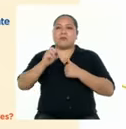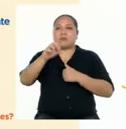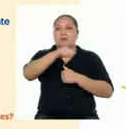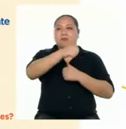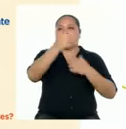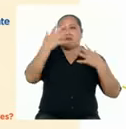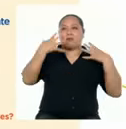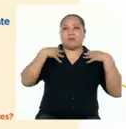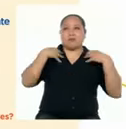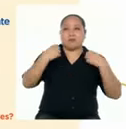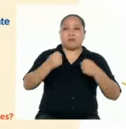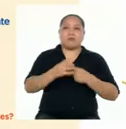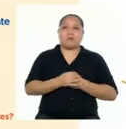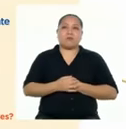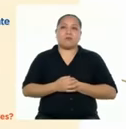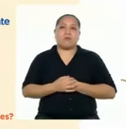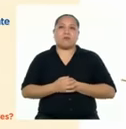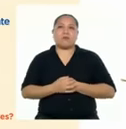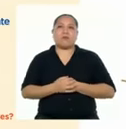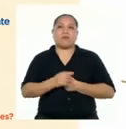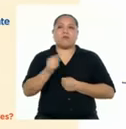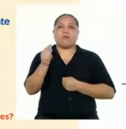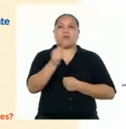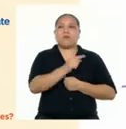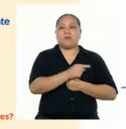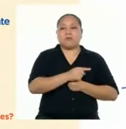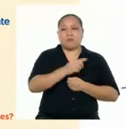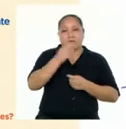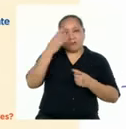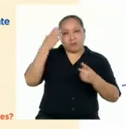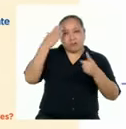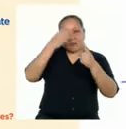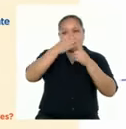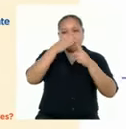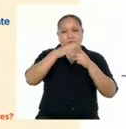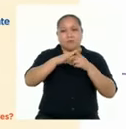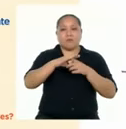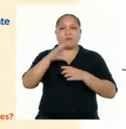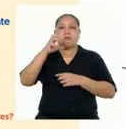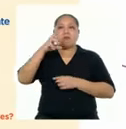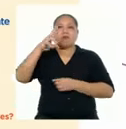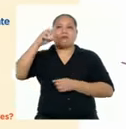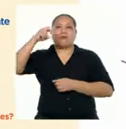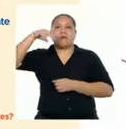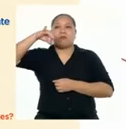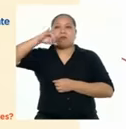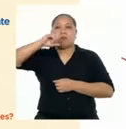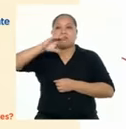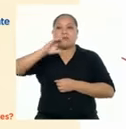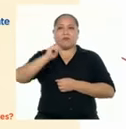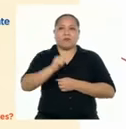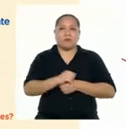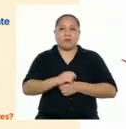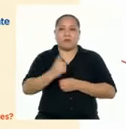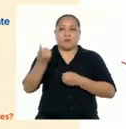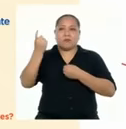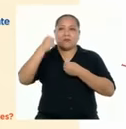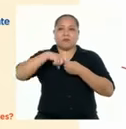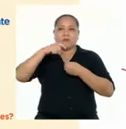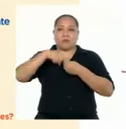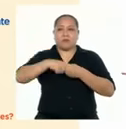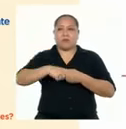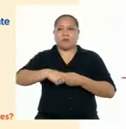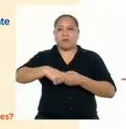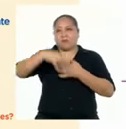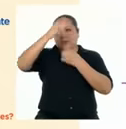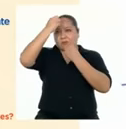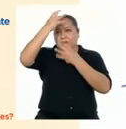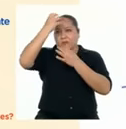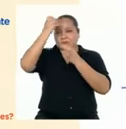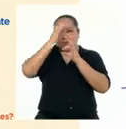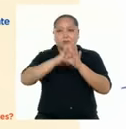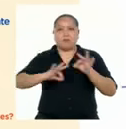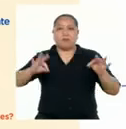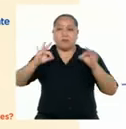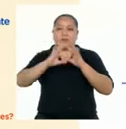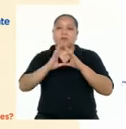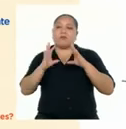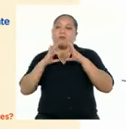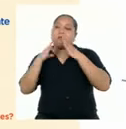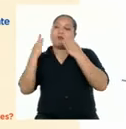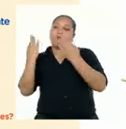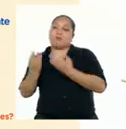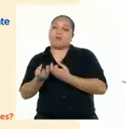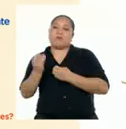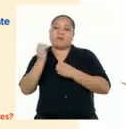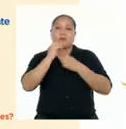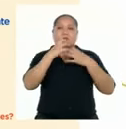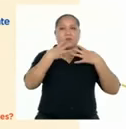salud. Así, cumplo con el criterio que dice que en la crónica identifico e incluyo hechos relevantes en torno a la familia y la salud